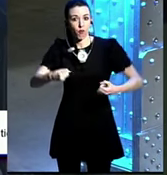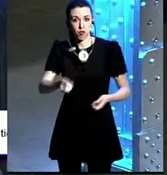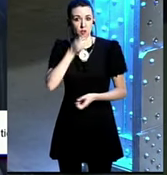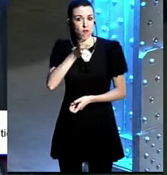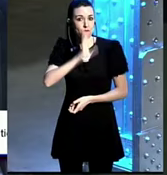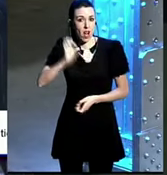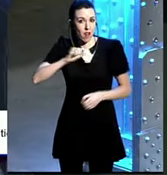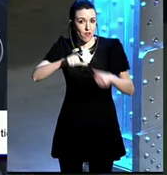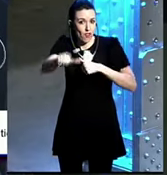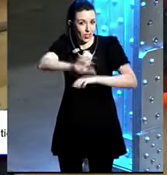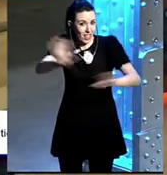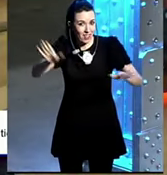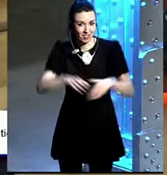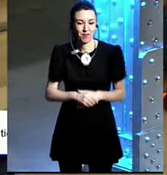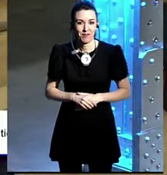estupenda desde entonces.